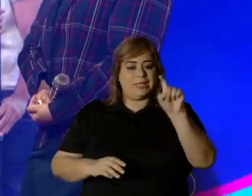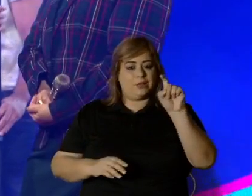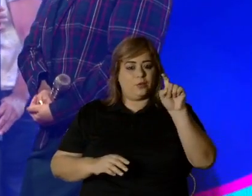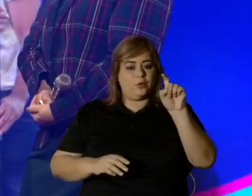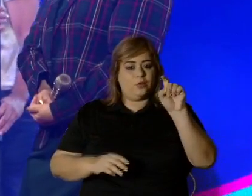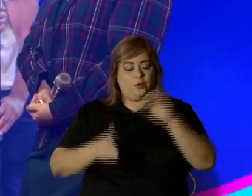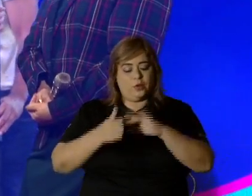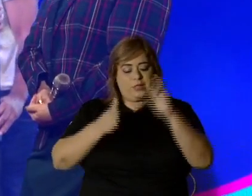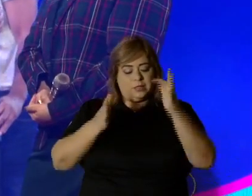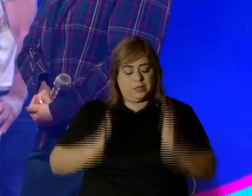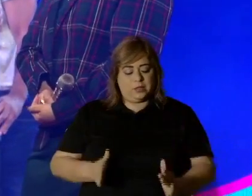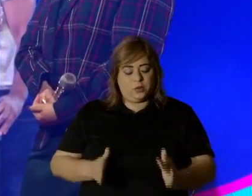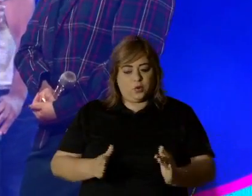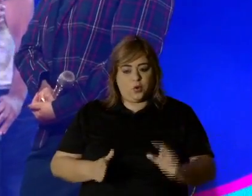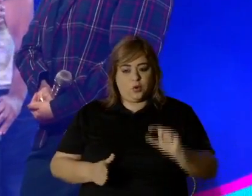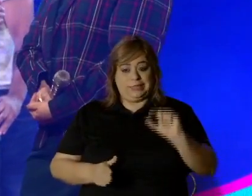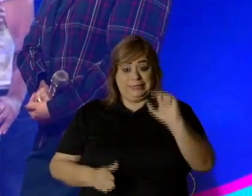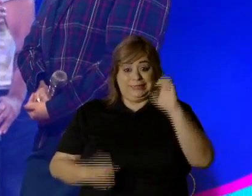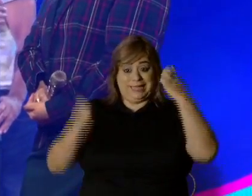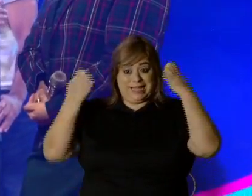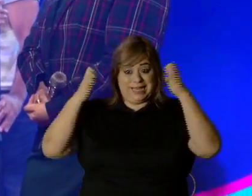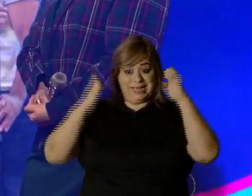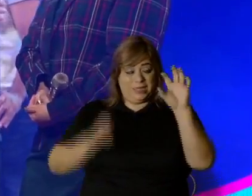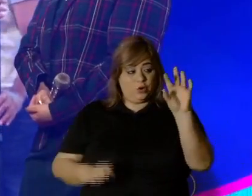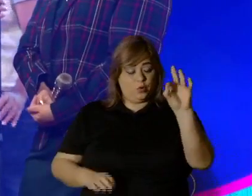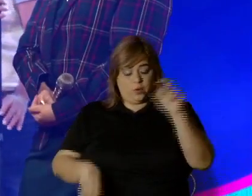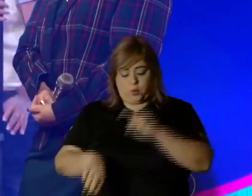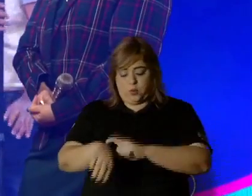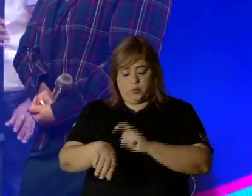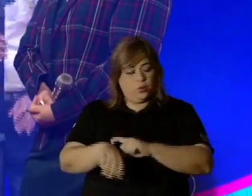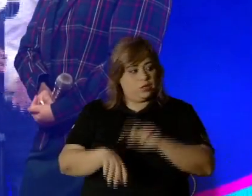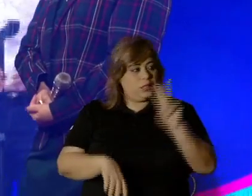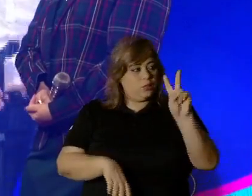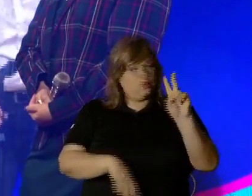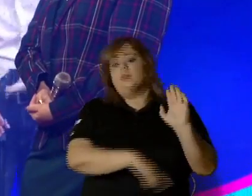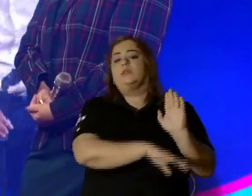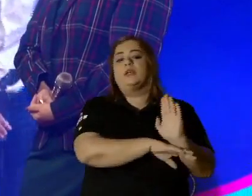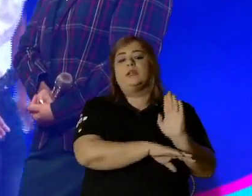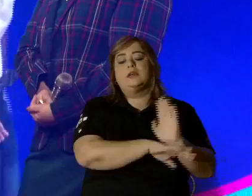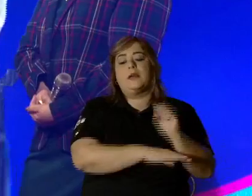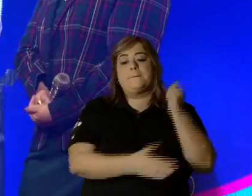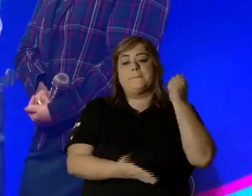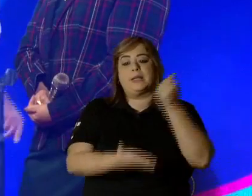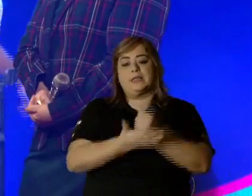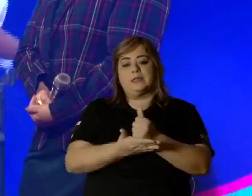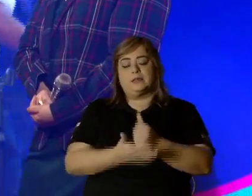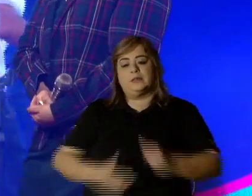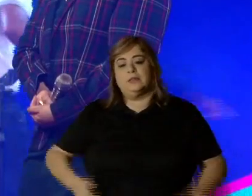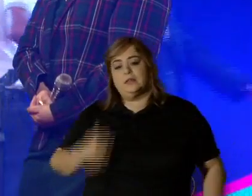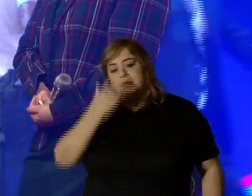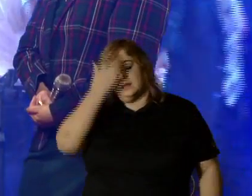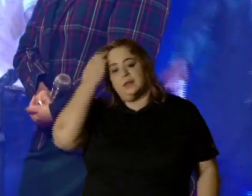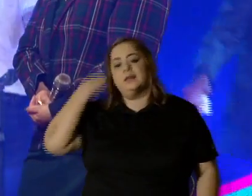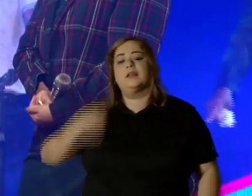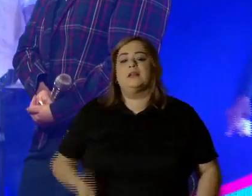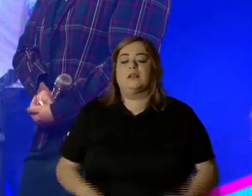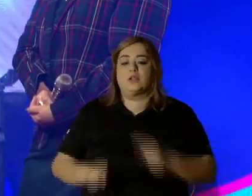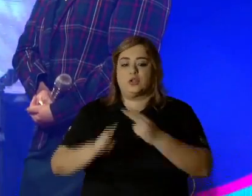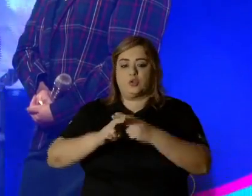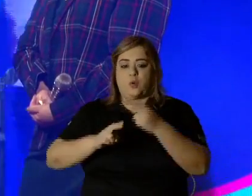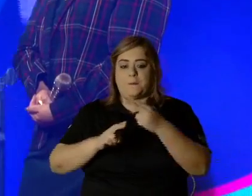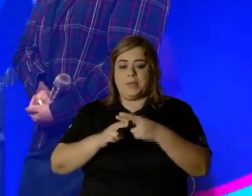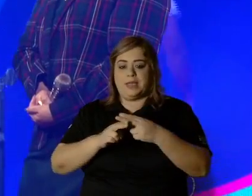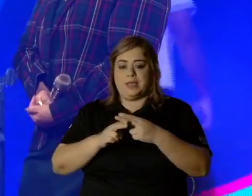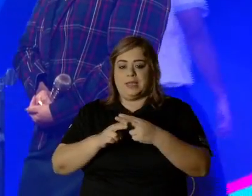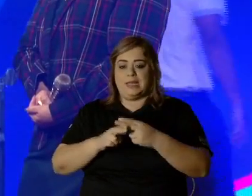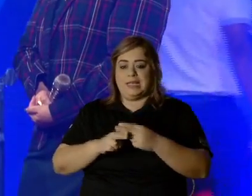el 9 de enero a las 2 de la tarde. ¿Alguien dice amén a eso? Antes de irme, quiero, a nombre de la iglesia, me